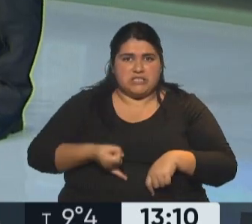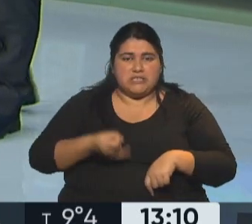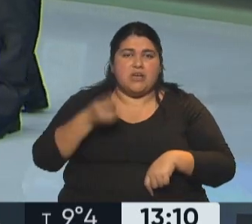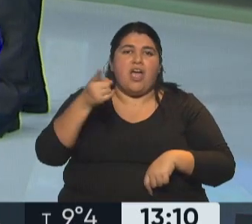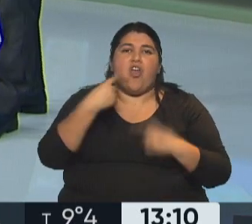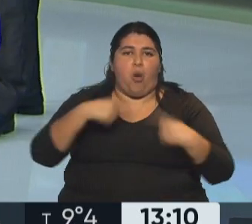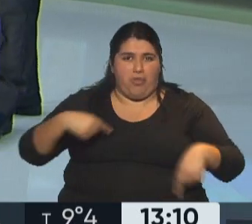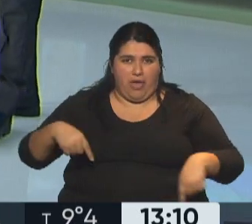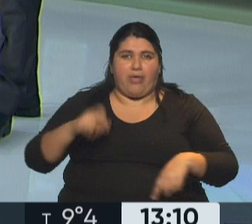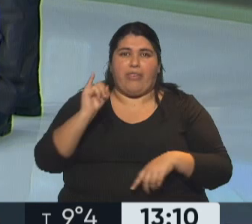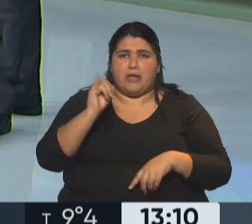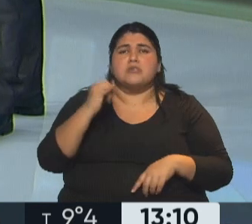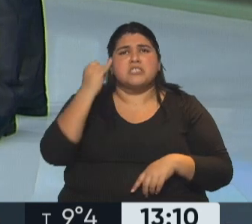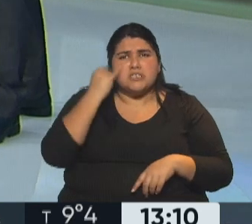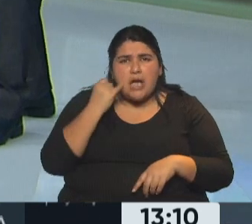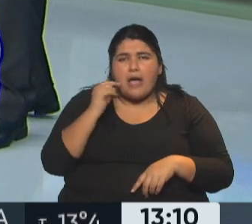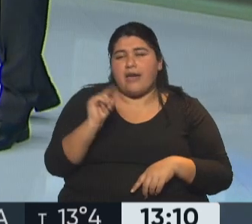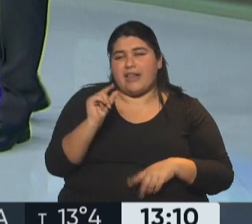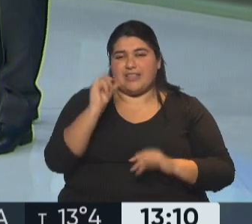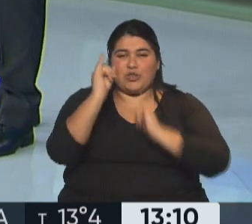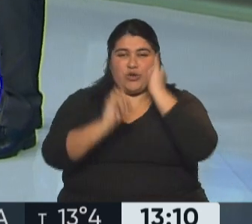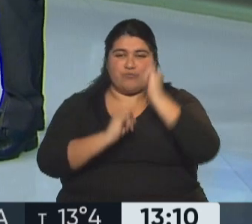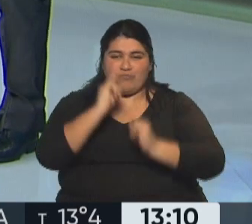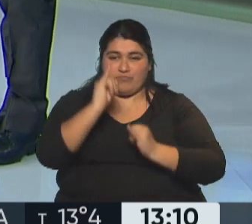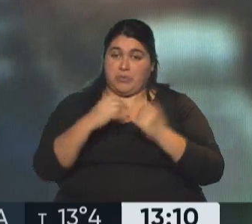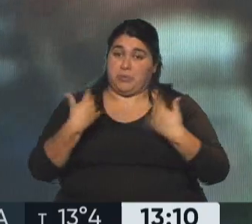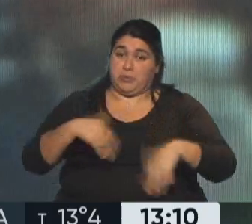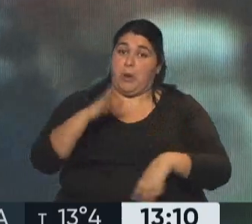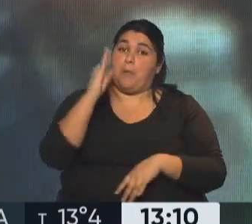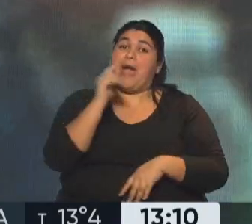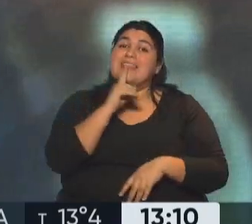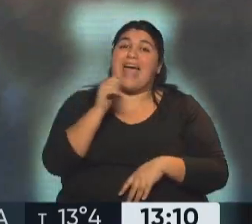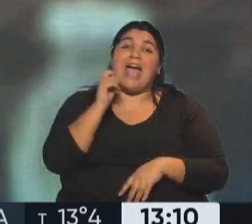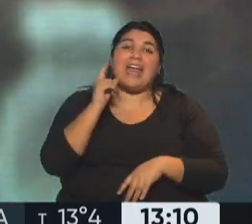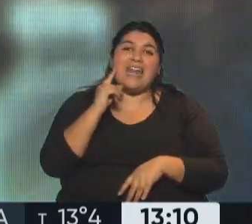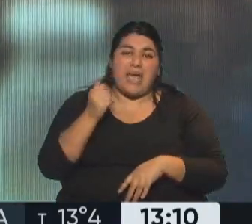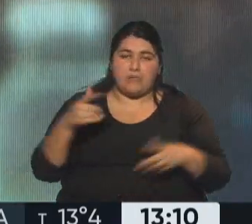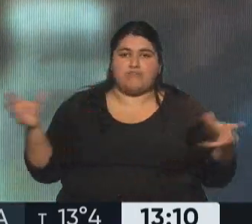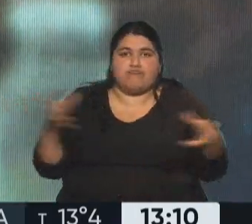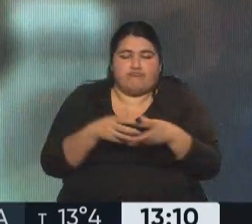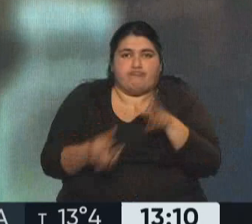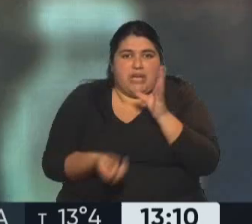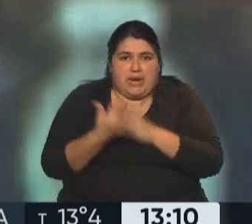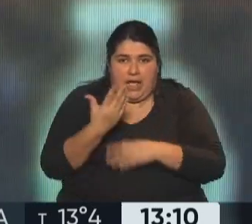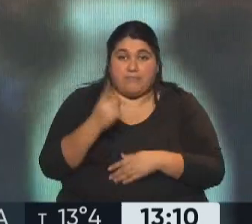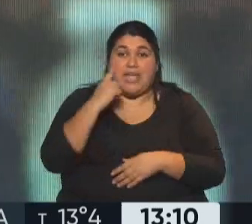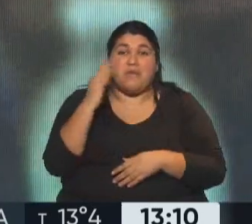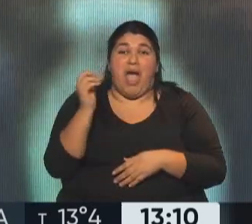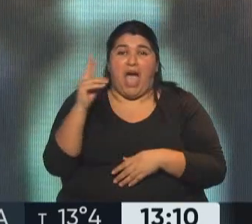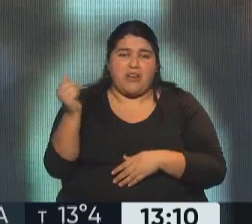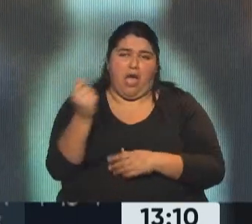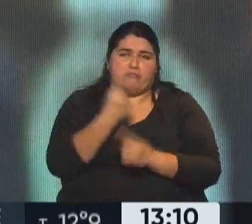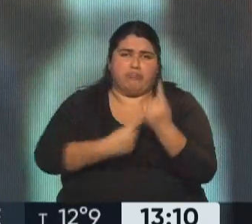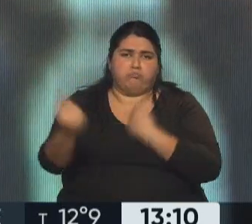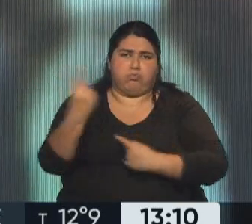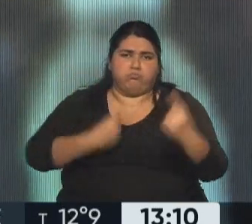Pablo. A ver, yo te hago un raconto chiquito. Mirá que le costó a Bataglia conseguir el equipo. En dos días, Ibarra lo rompió todo. Sacó el